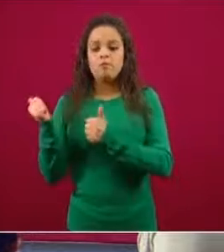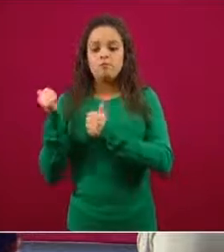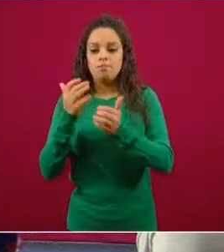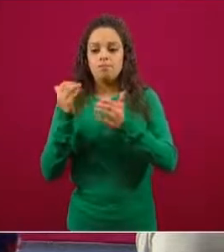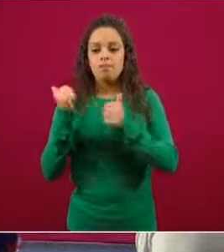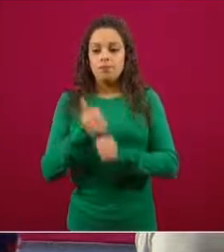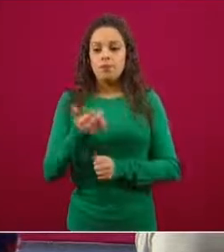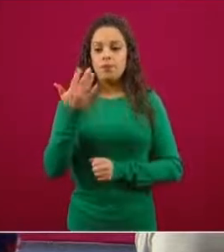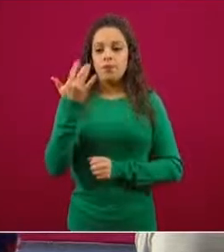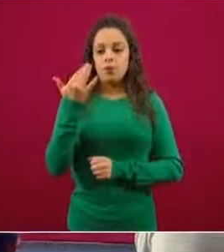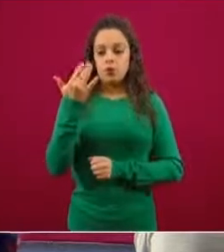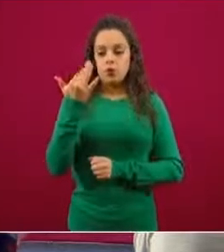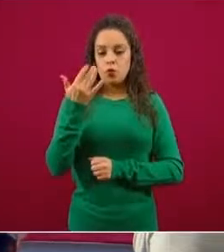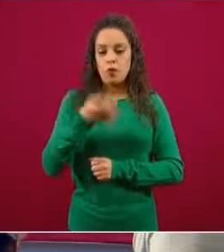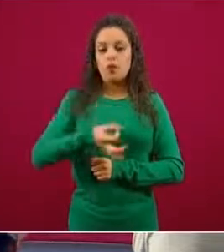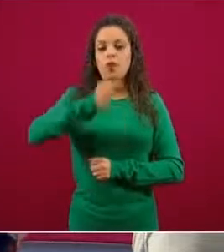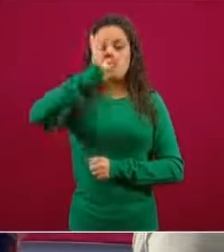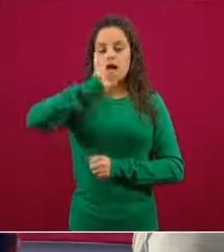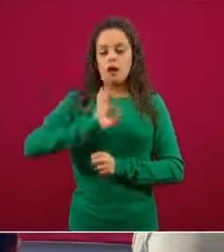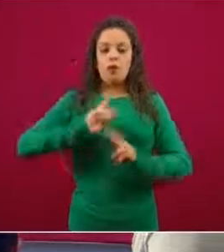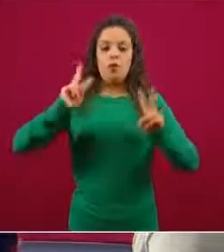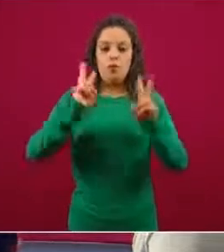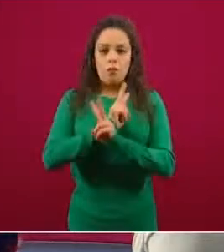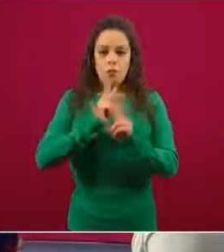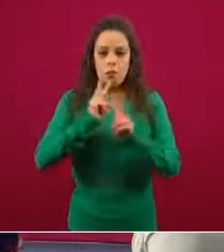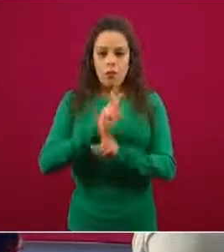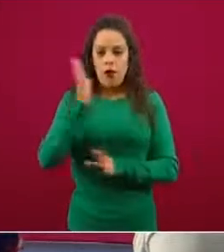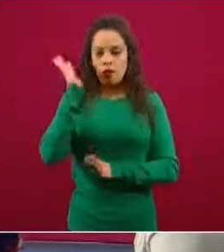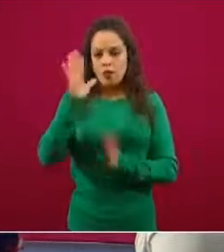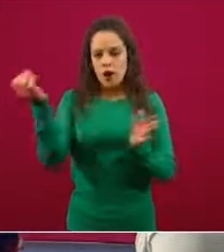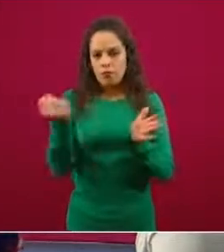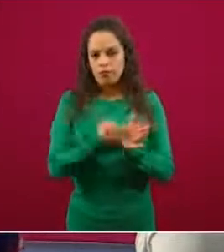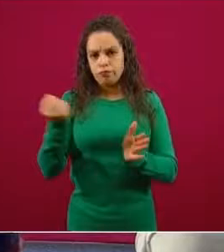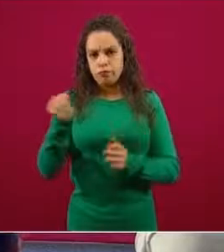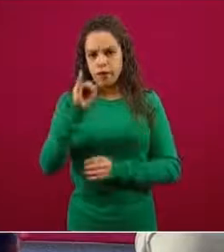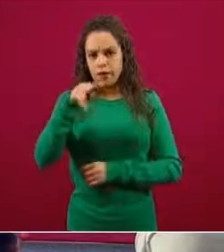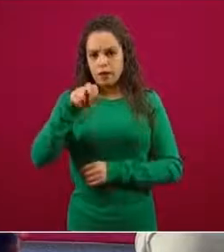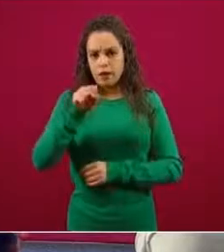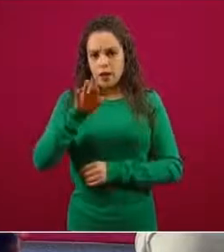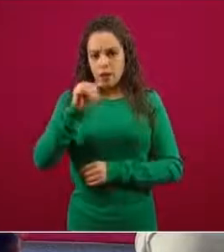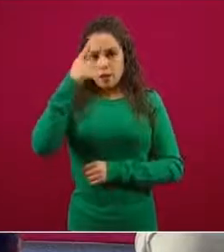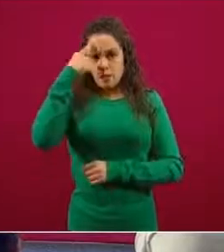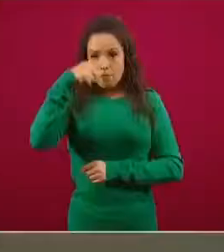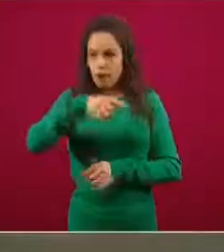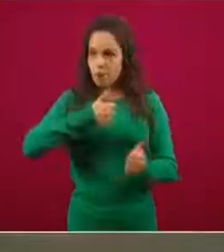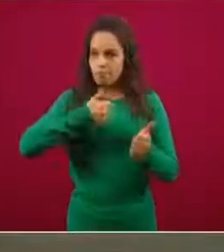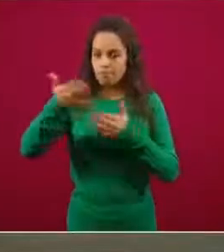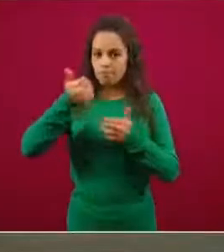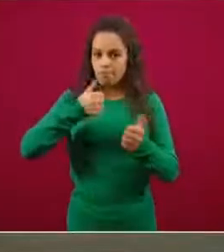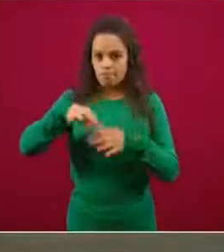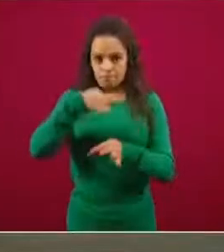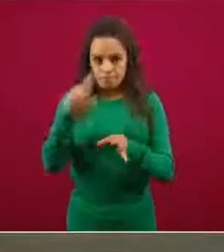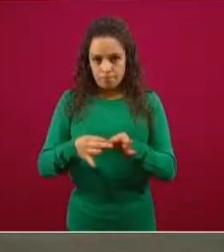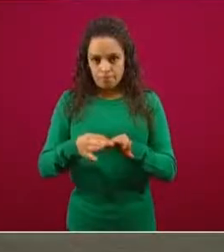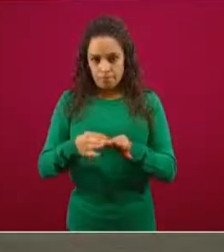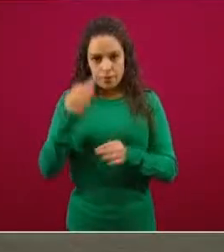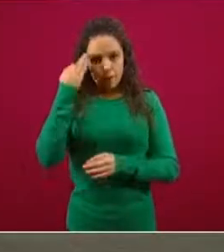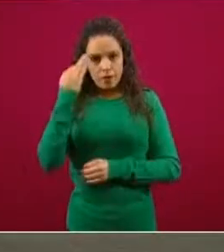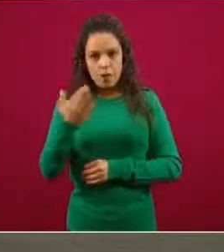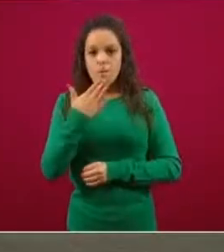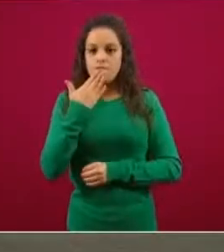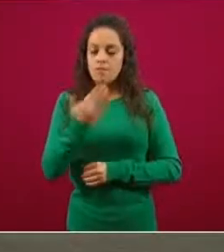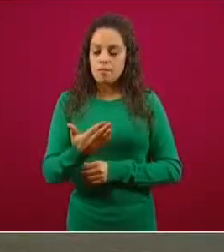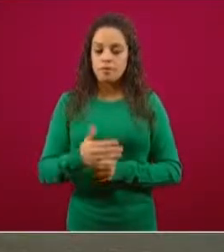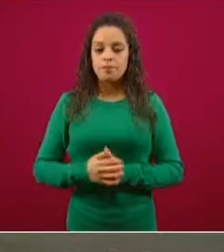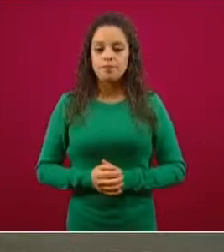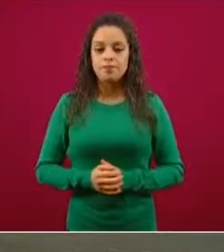ya fue autorizada por parte del INSABI y llegarán en tiempo apropiado para la apertura. Se solucionó un problema